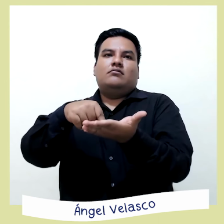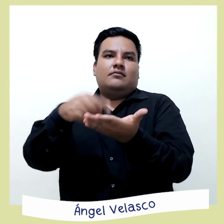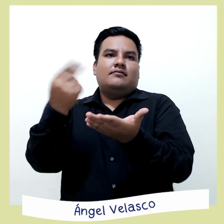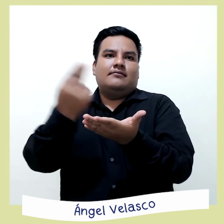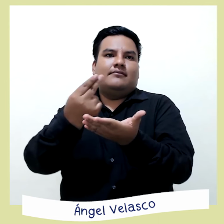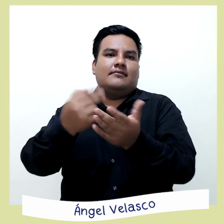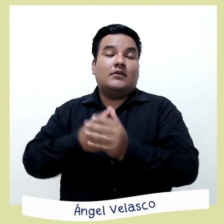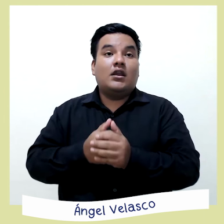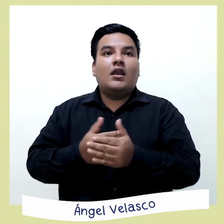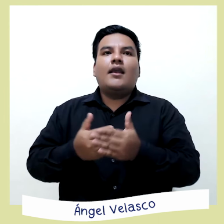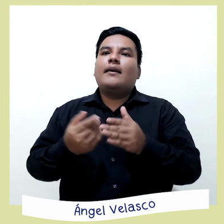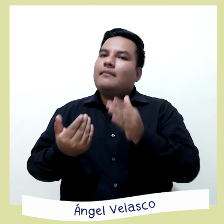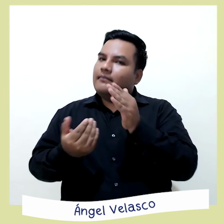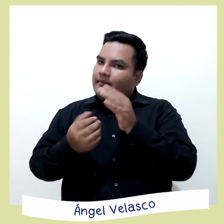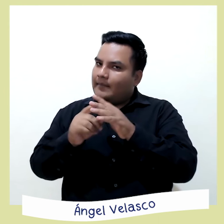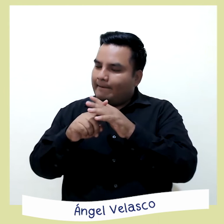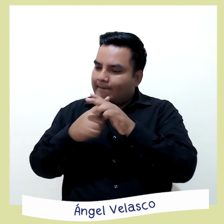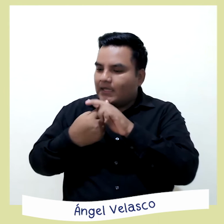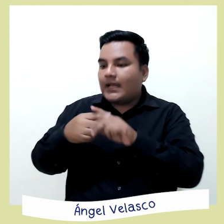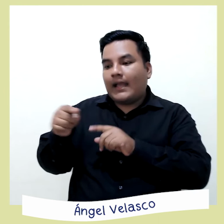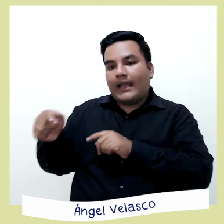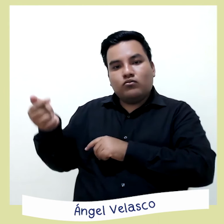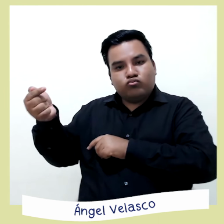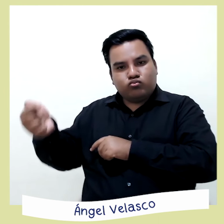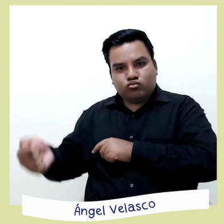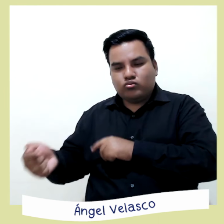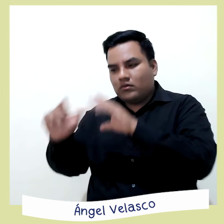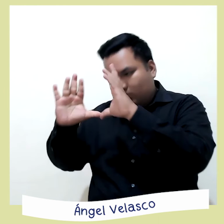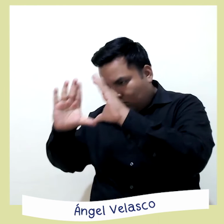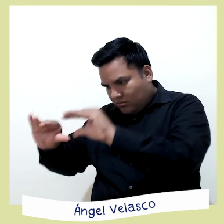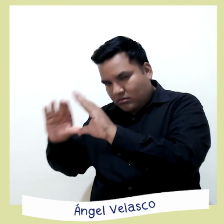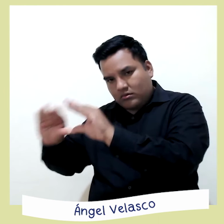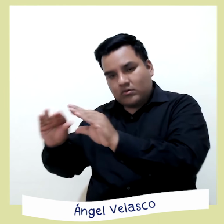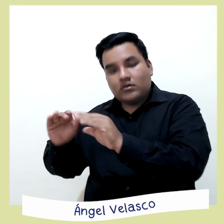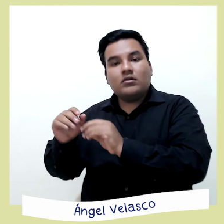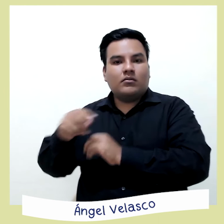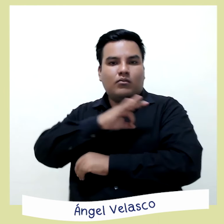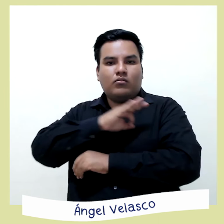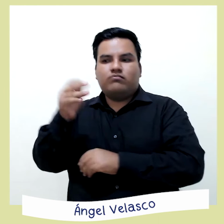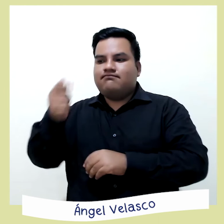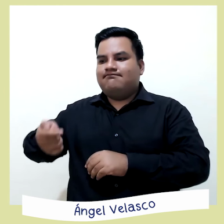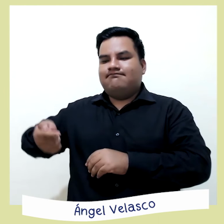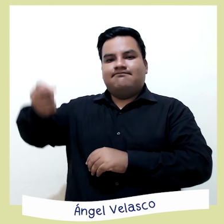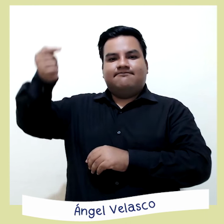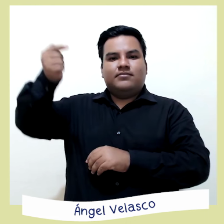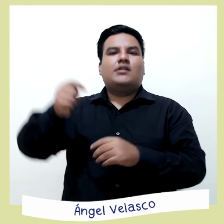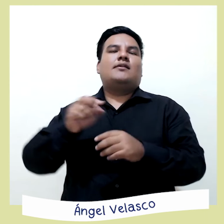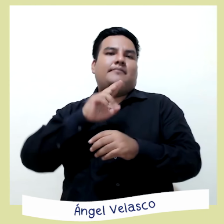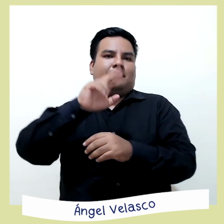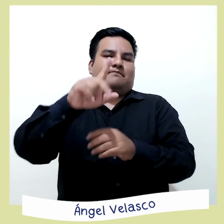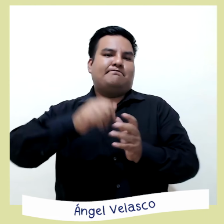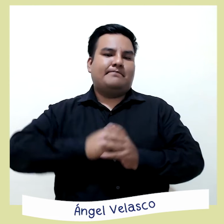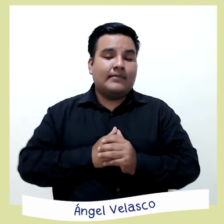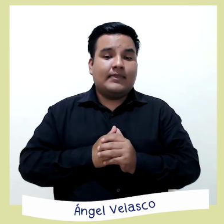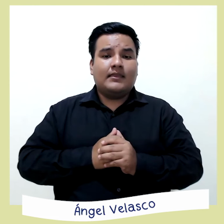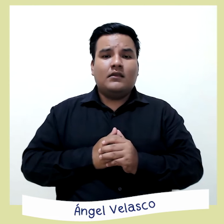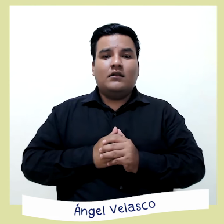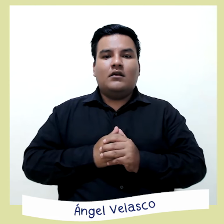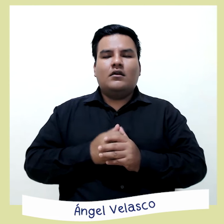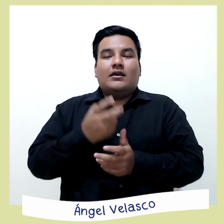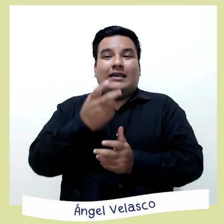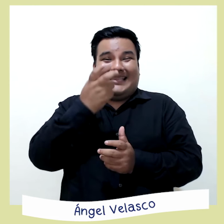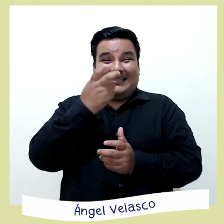que todavía prevalecen a este respecto, pues difícilmente lo vamos a poder conseguir si no empezamos desde temprano y desde